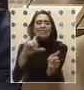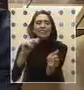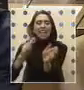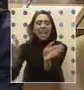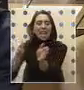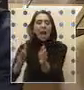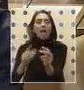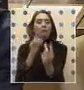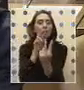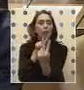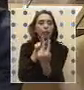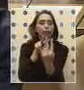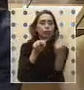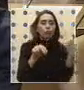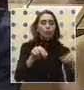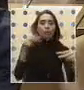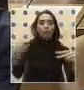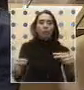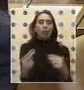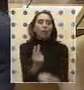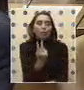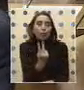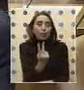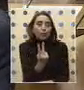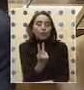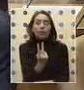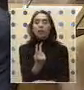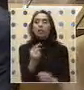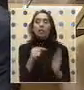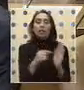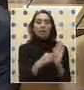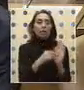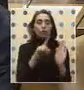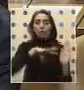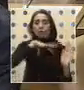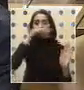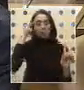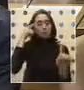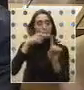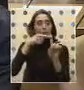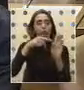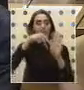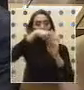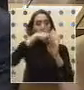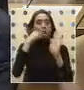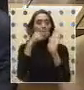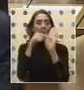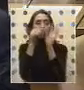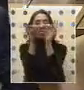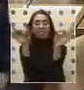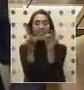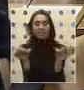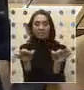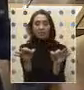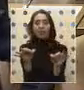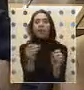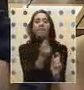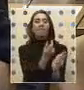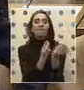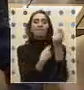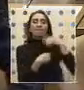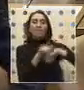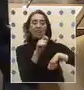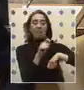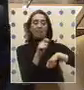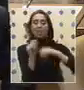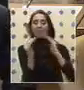tienen dos propiedades. Yo entiendo que no es el espíritu de la norma, pero es lo que dice la norma, y por ende, al vender